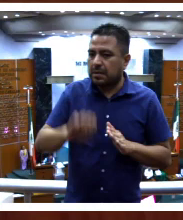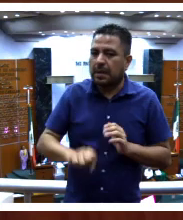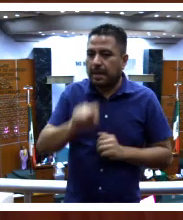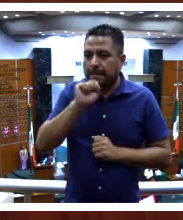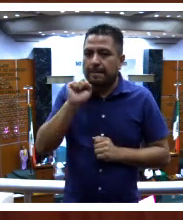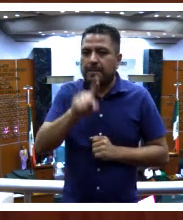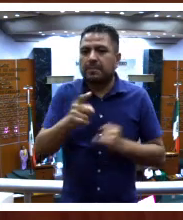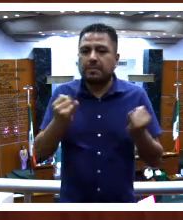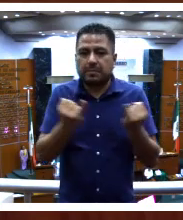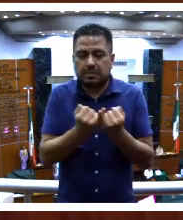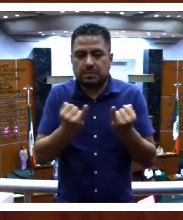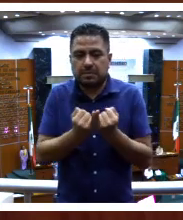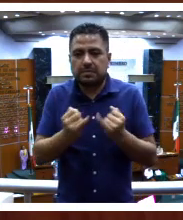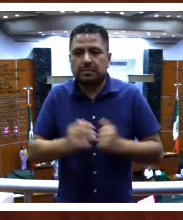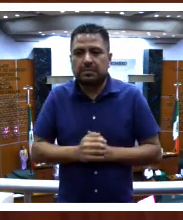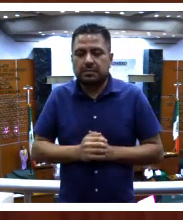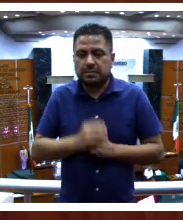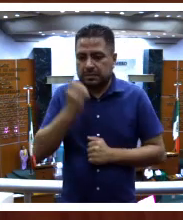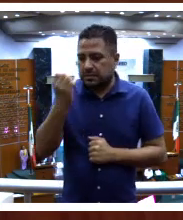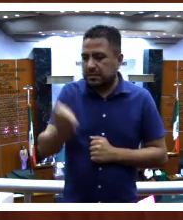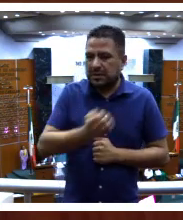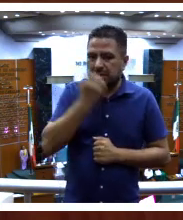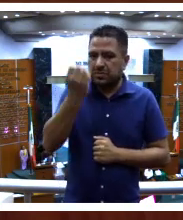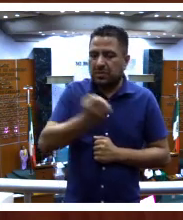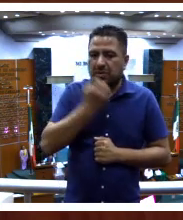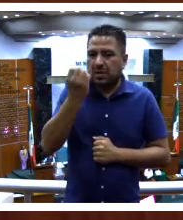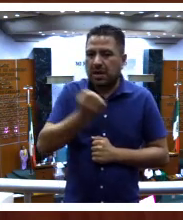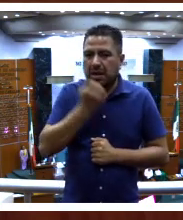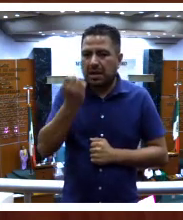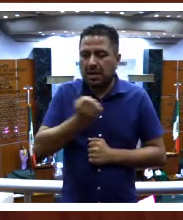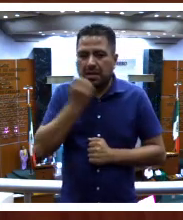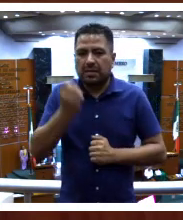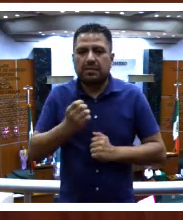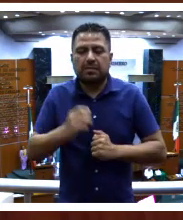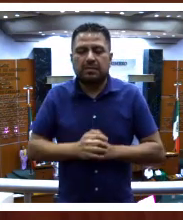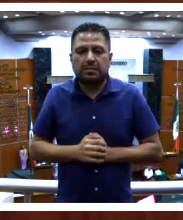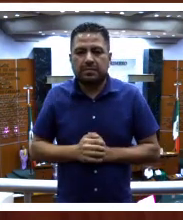también la escuela